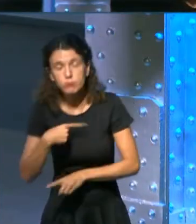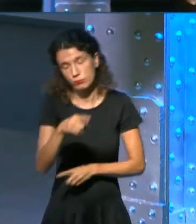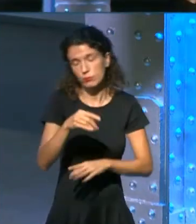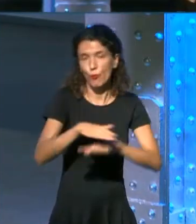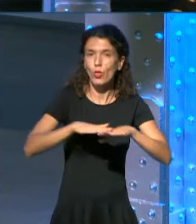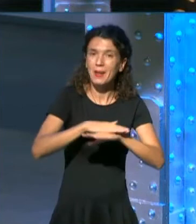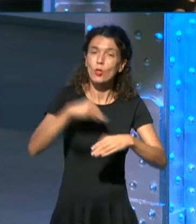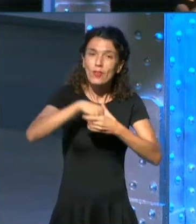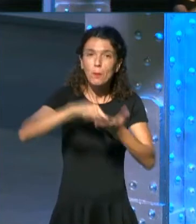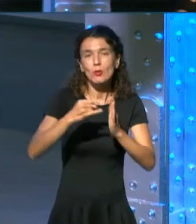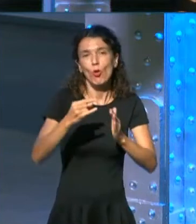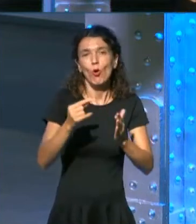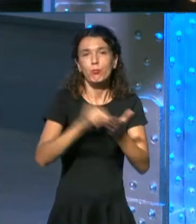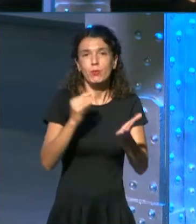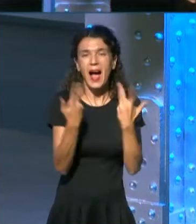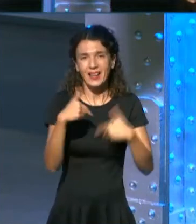métodos ágiles.